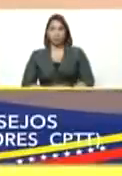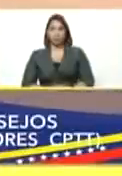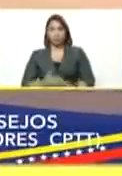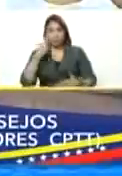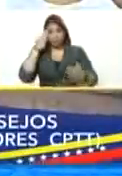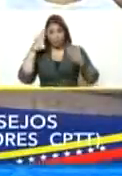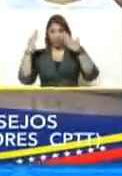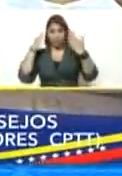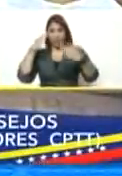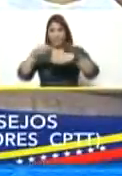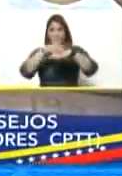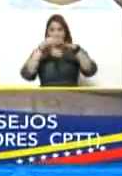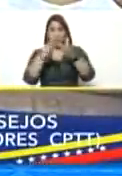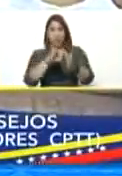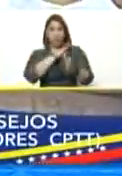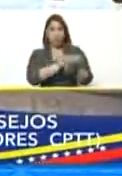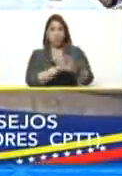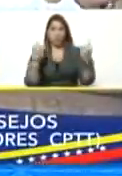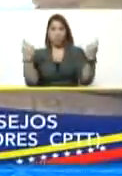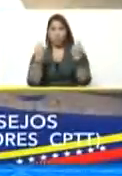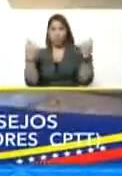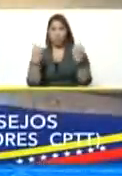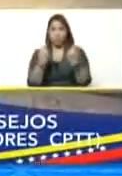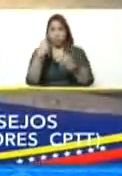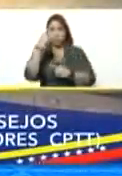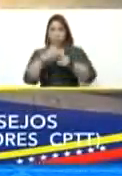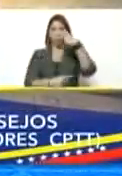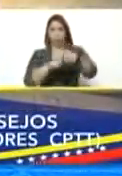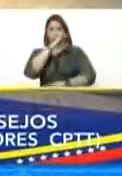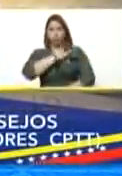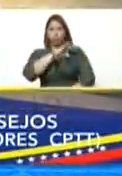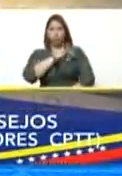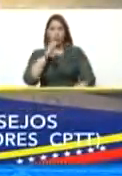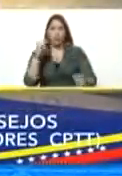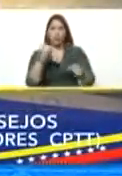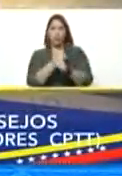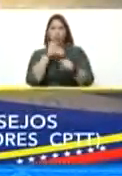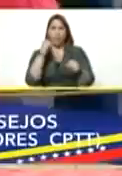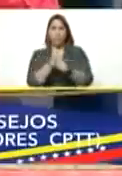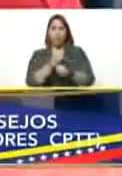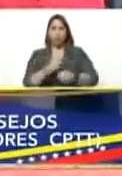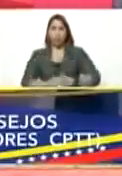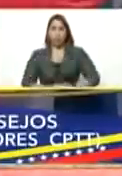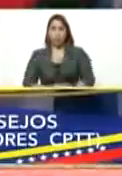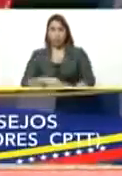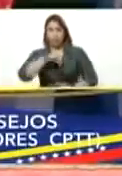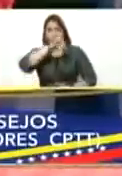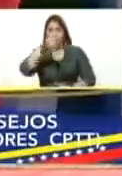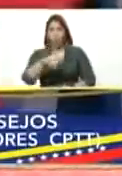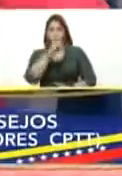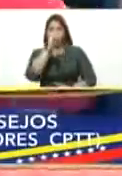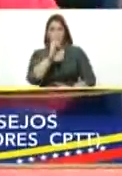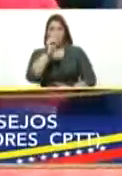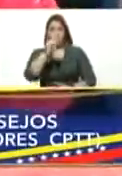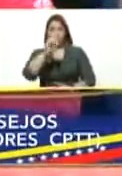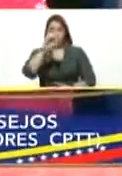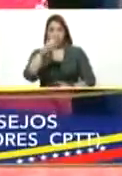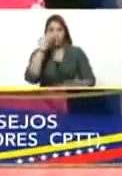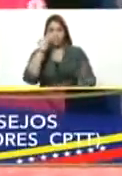Saludar al ministro del Poder Popular para el Proceso Social del Trabajo, José Ramón